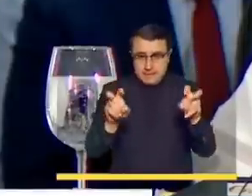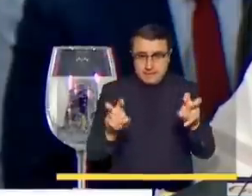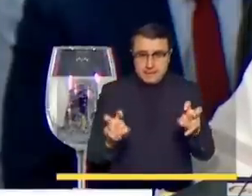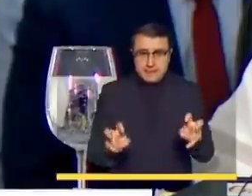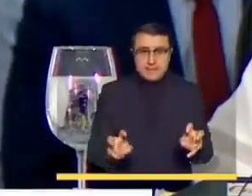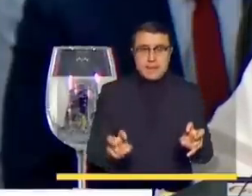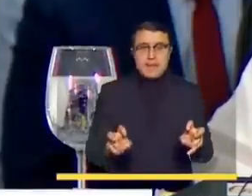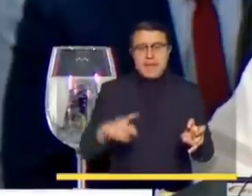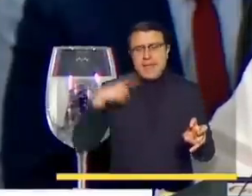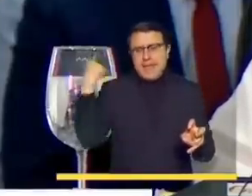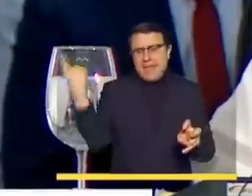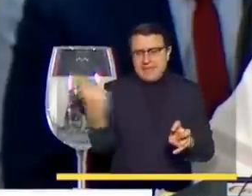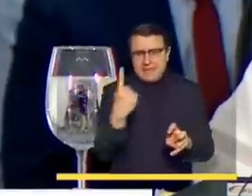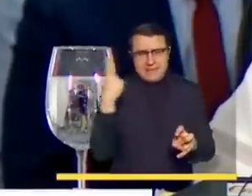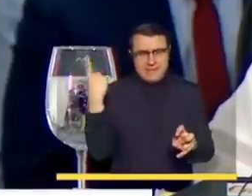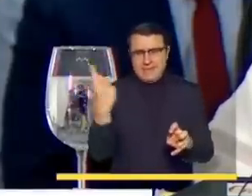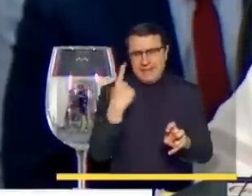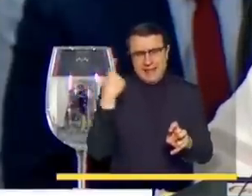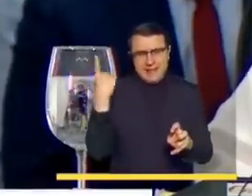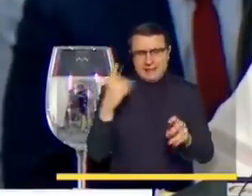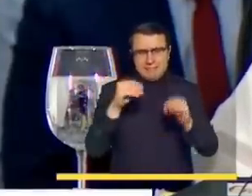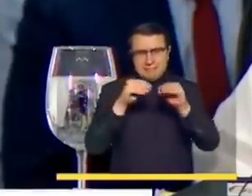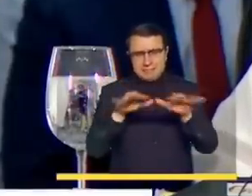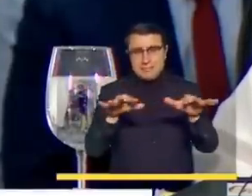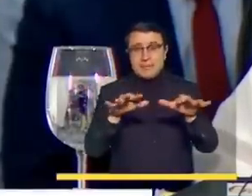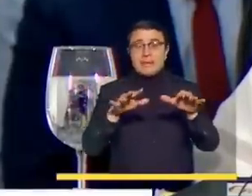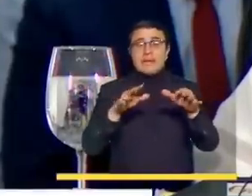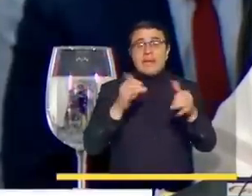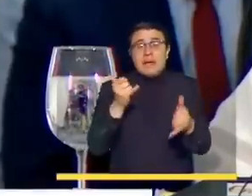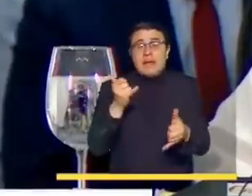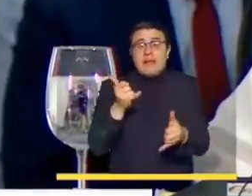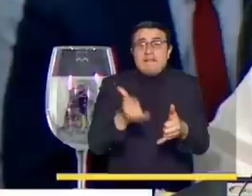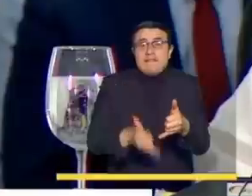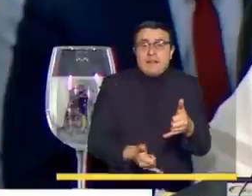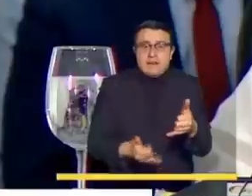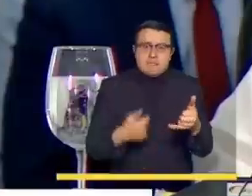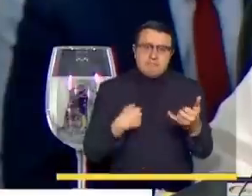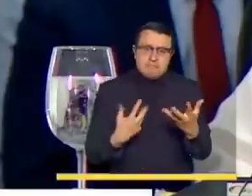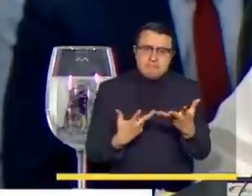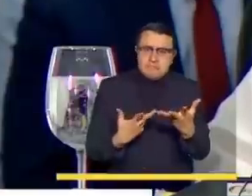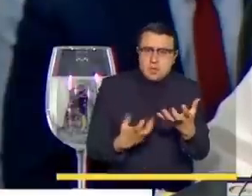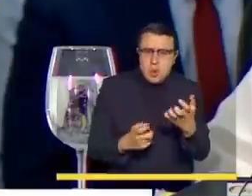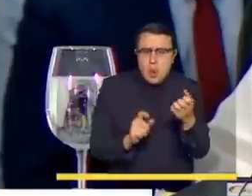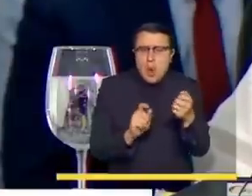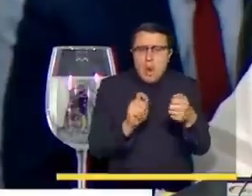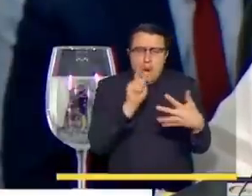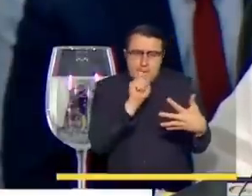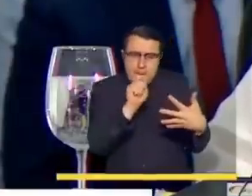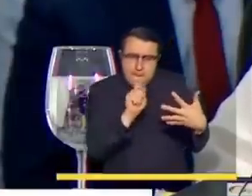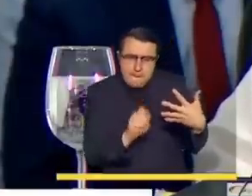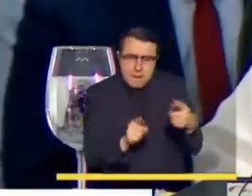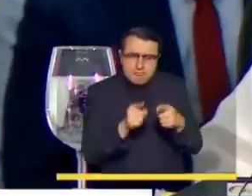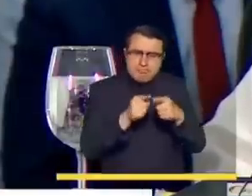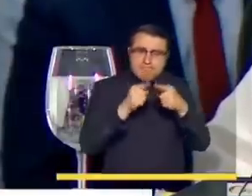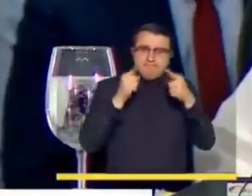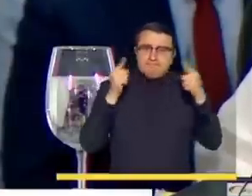de carácter general y al final quiero puntualizar